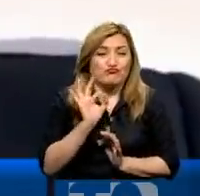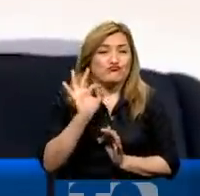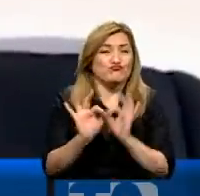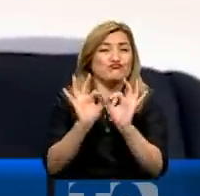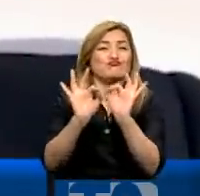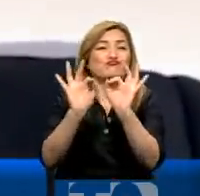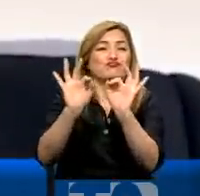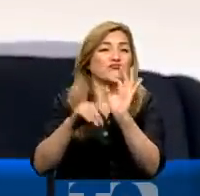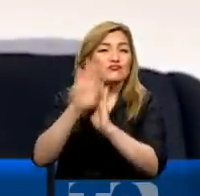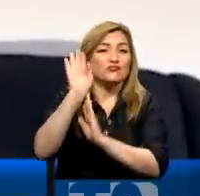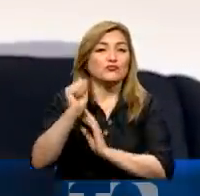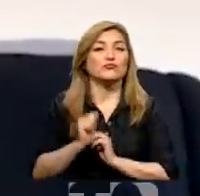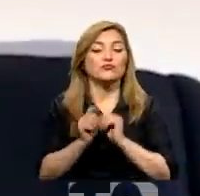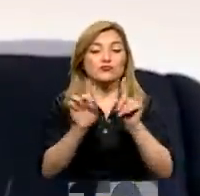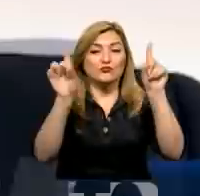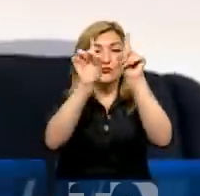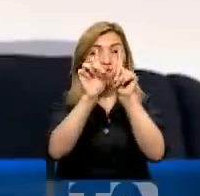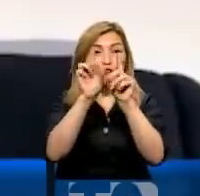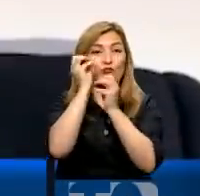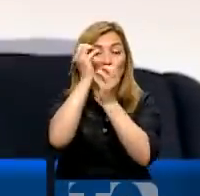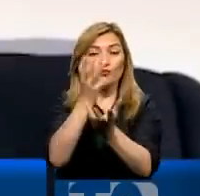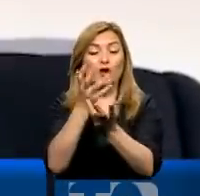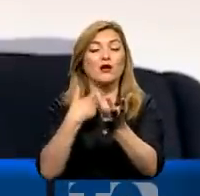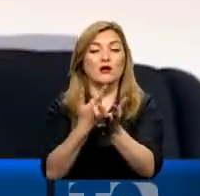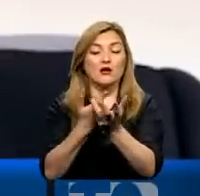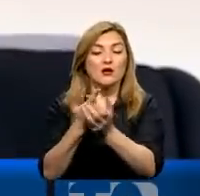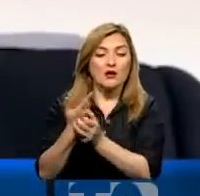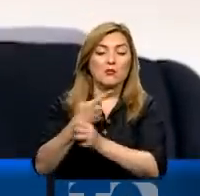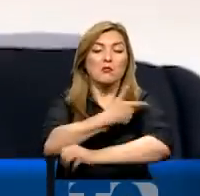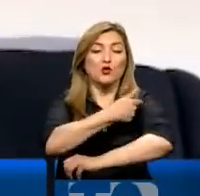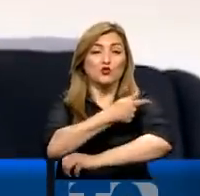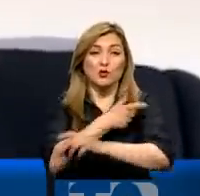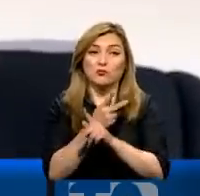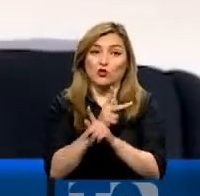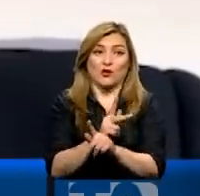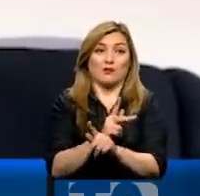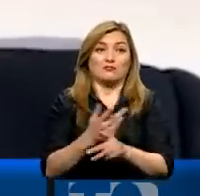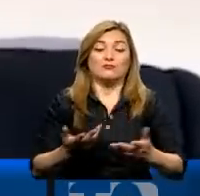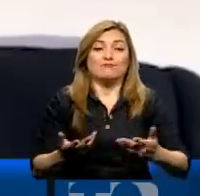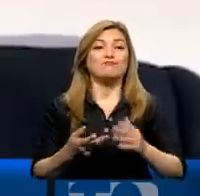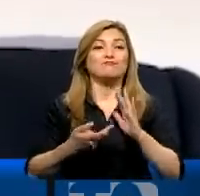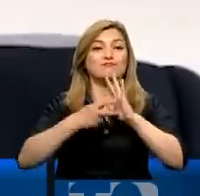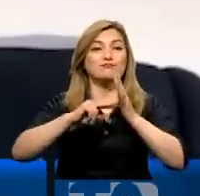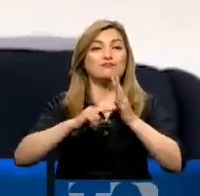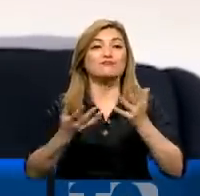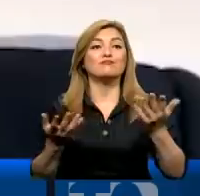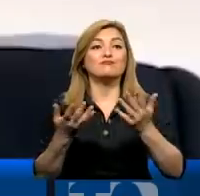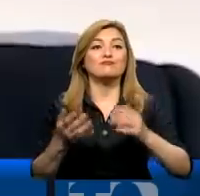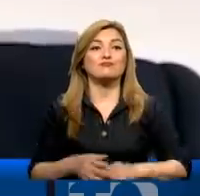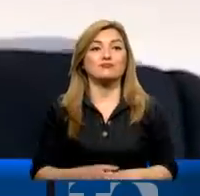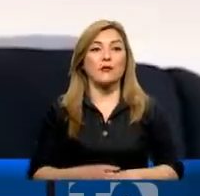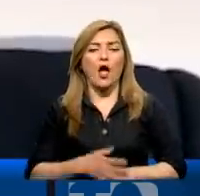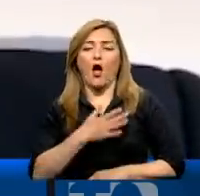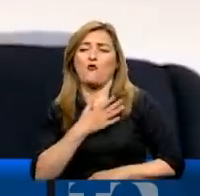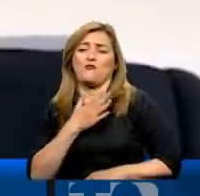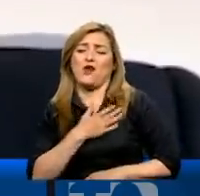datos sugieren que las vacunas existentes todavía brindan cobertura para ello, pero eso no nos puede llevar a